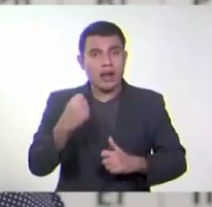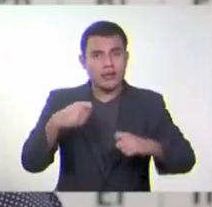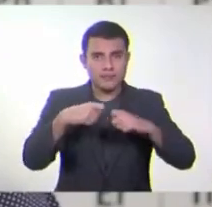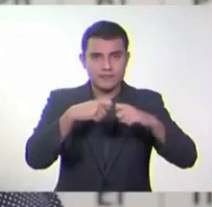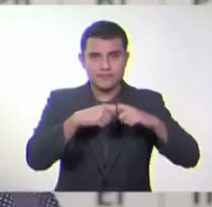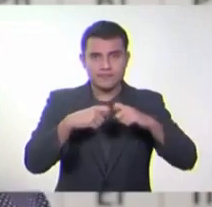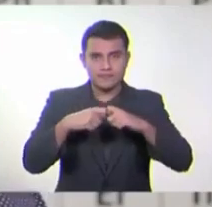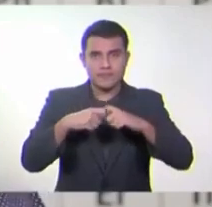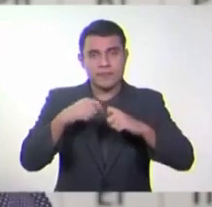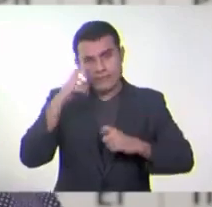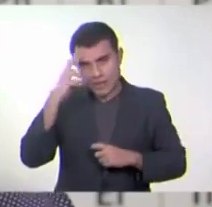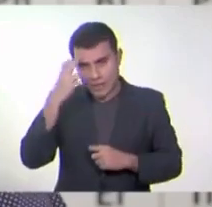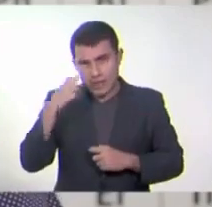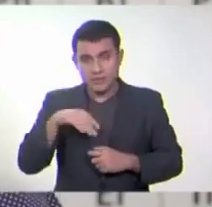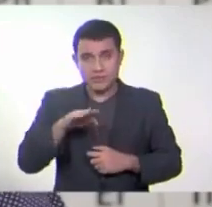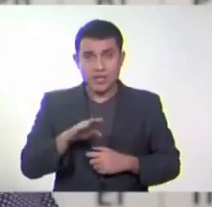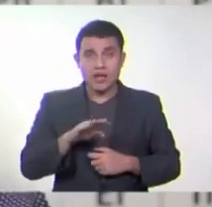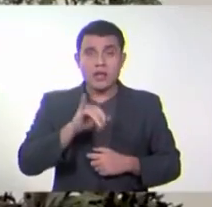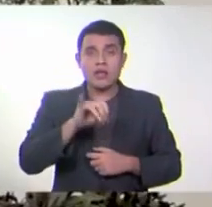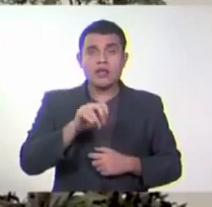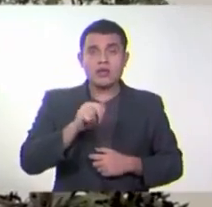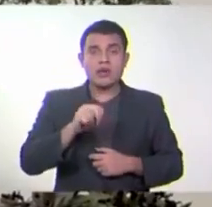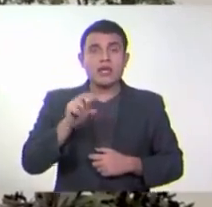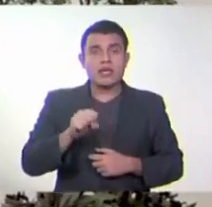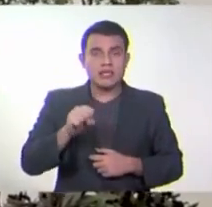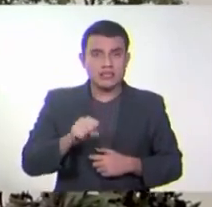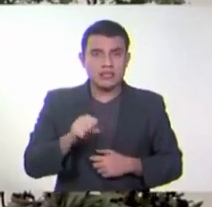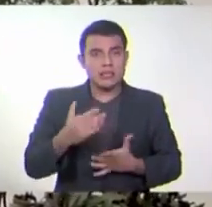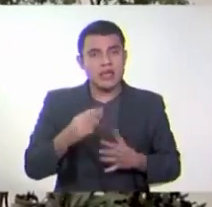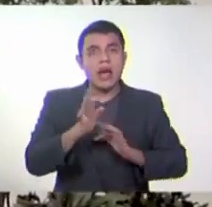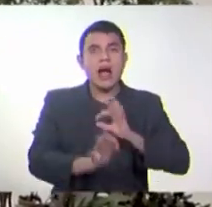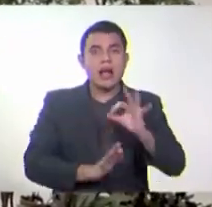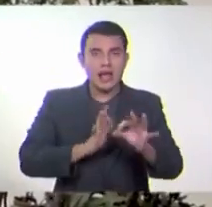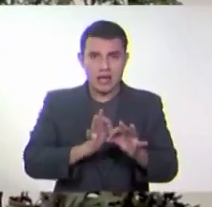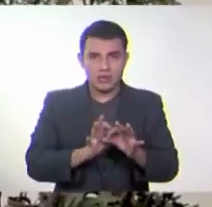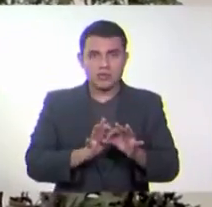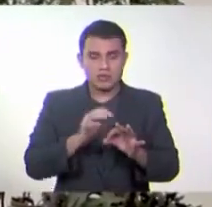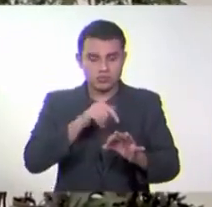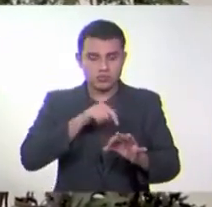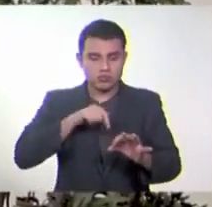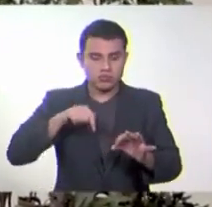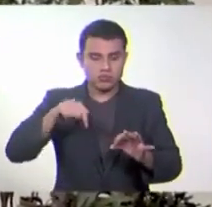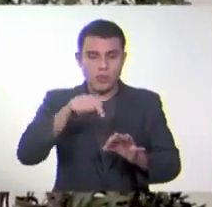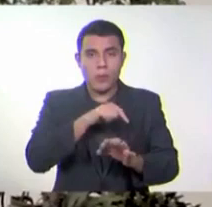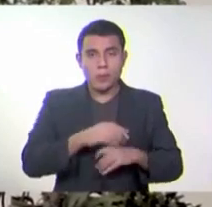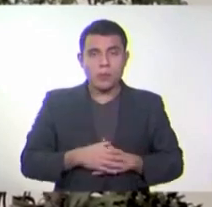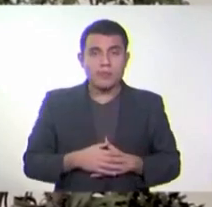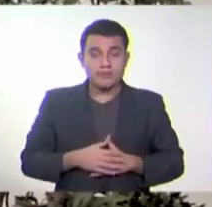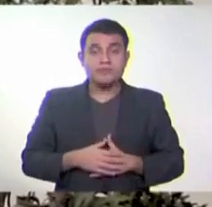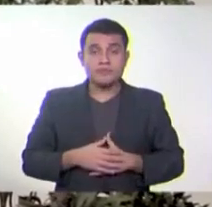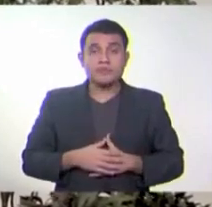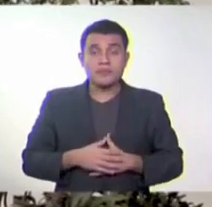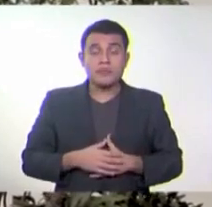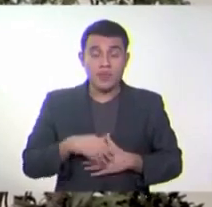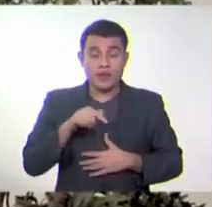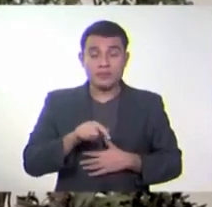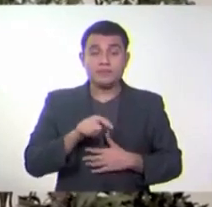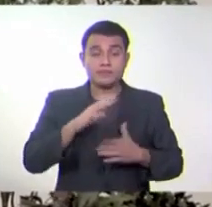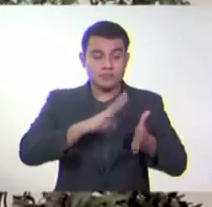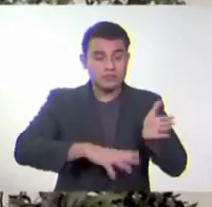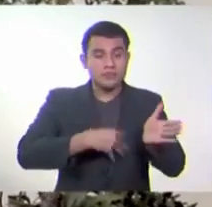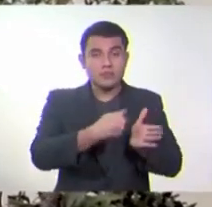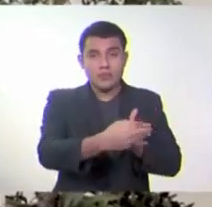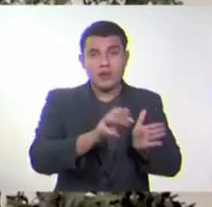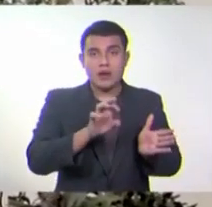Se refiere más al ion en sí que al átomo. En la tabla periódica, el radio iónico